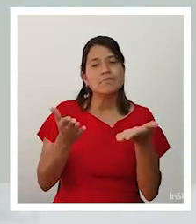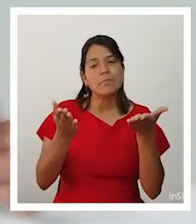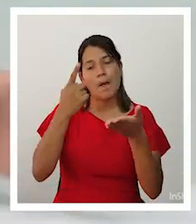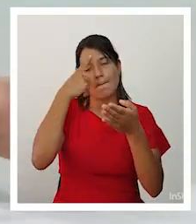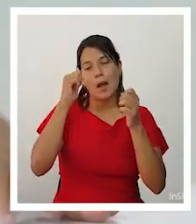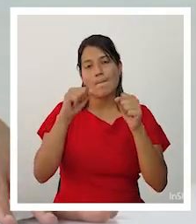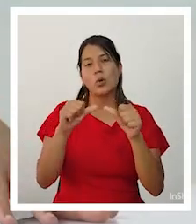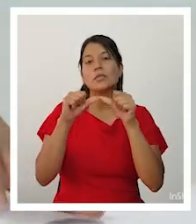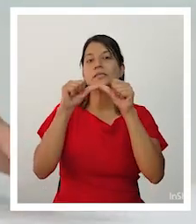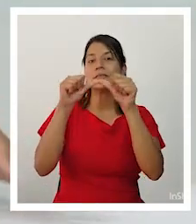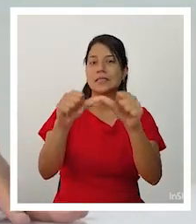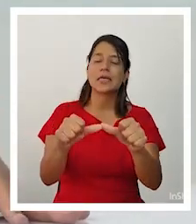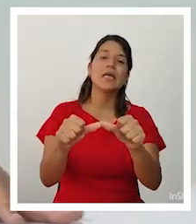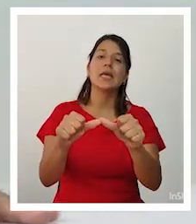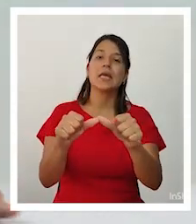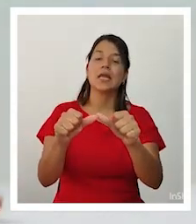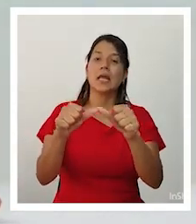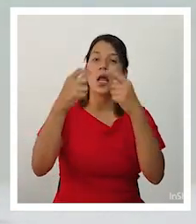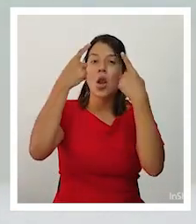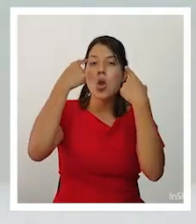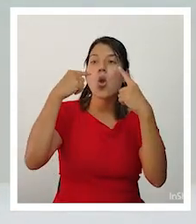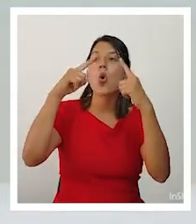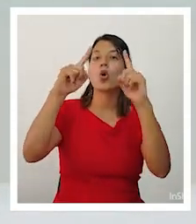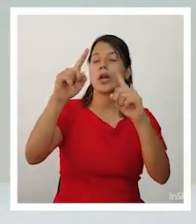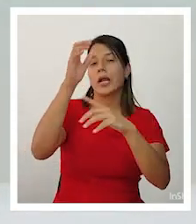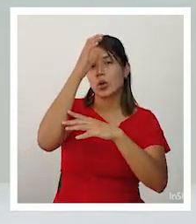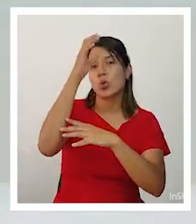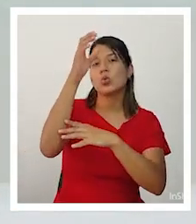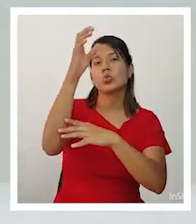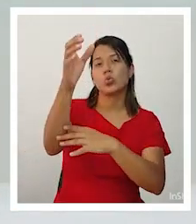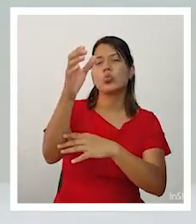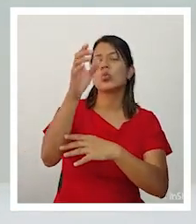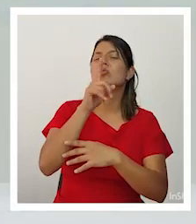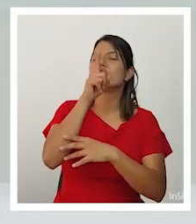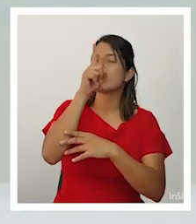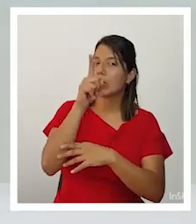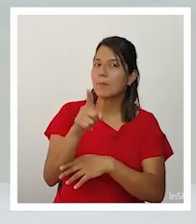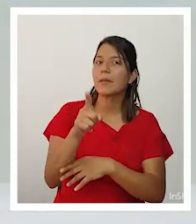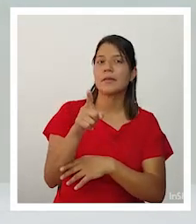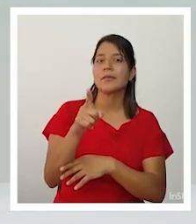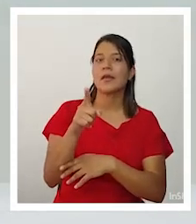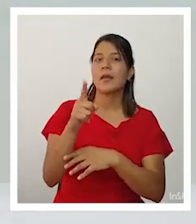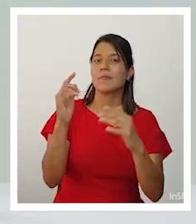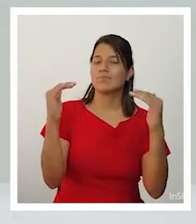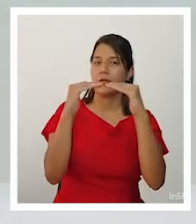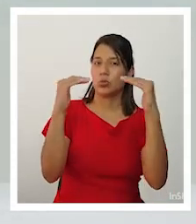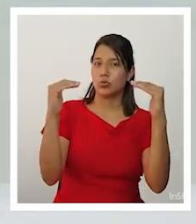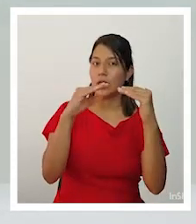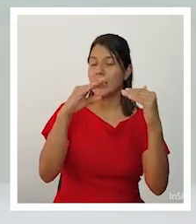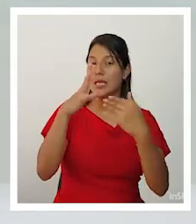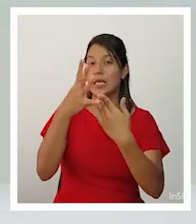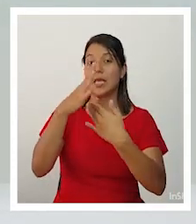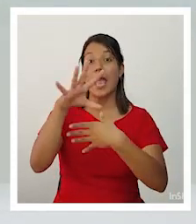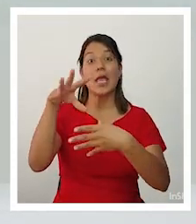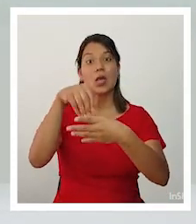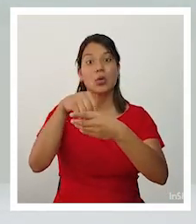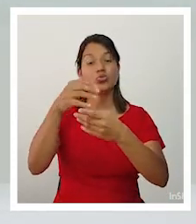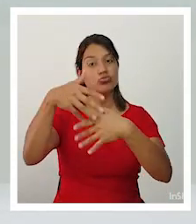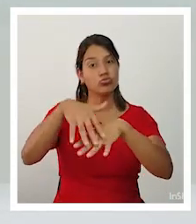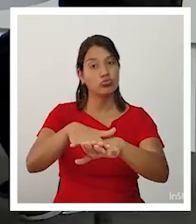continuar y seguir construyendo una cultura que sea realmente equitativa e inclusiva para nuestra